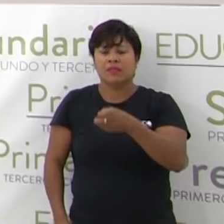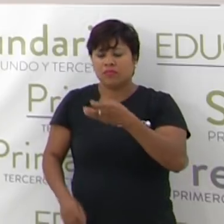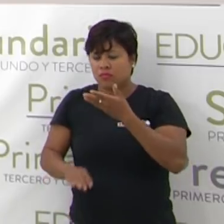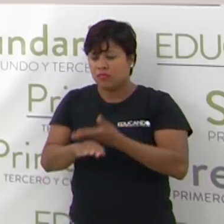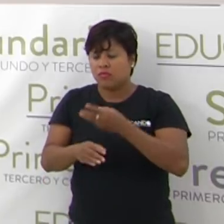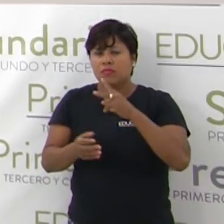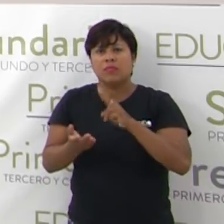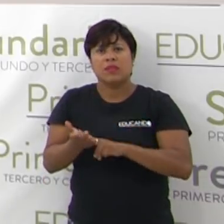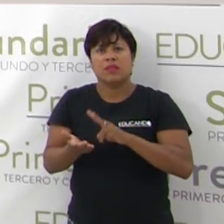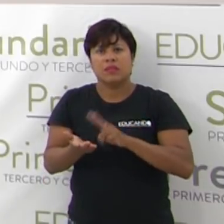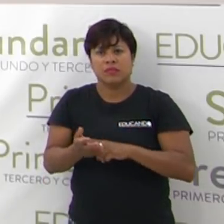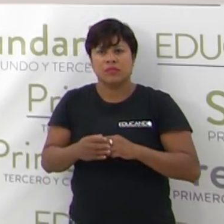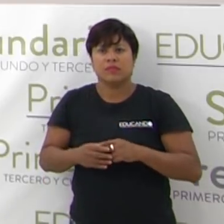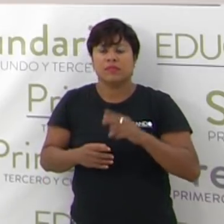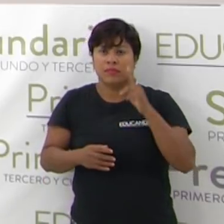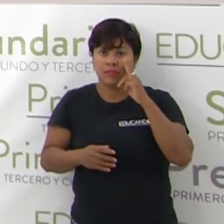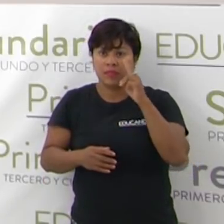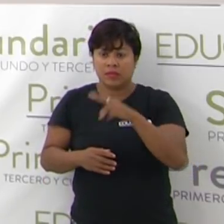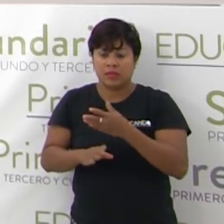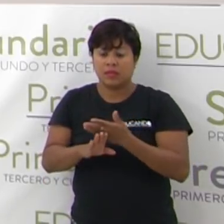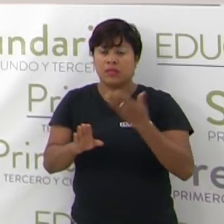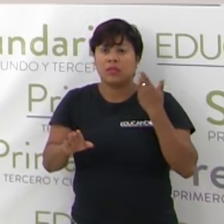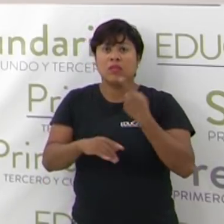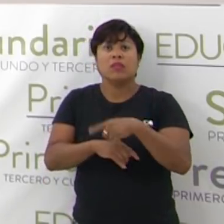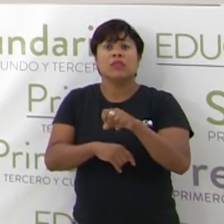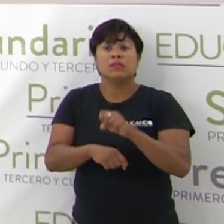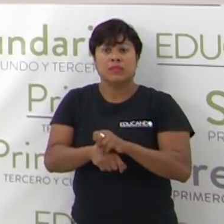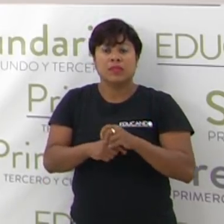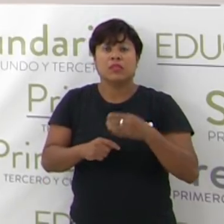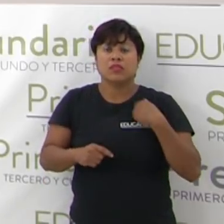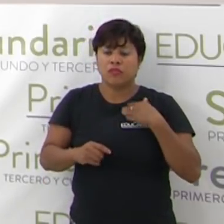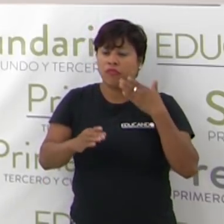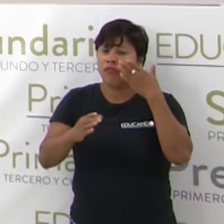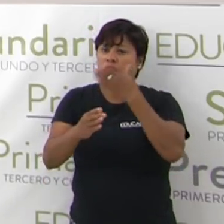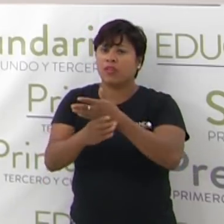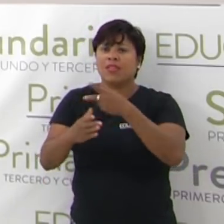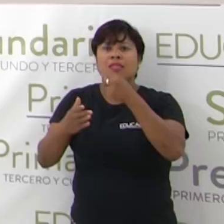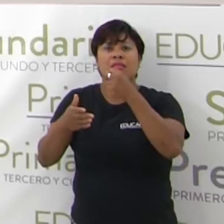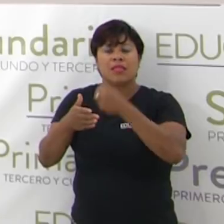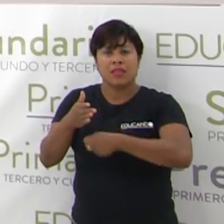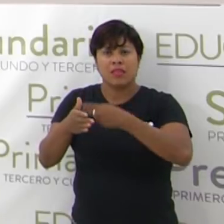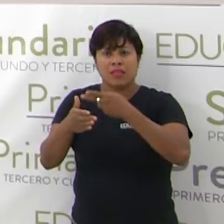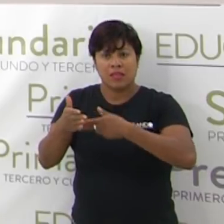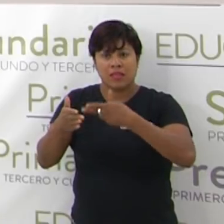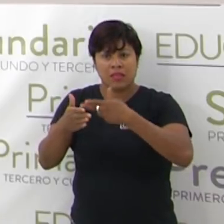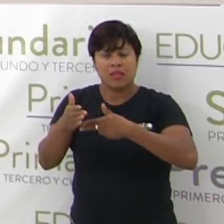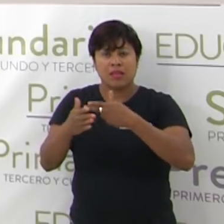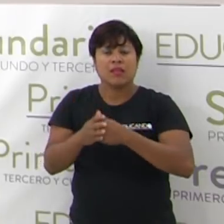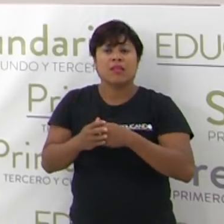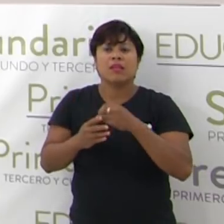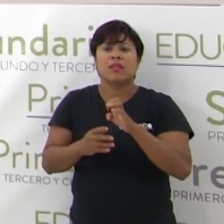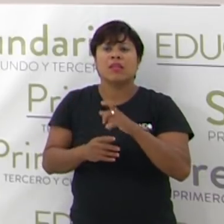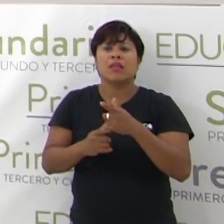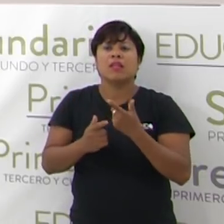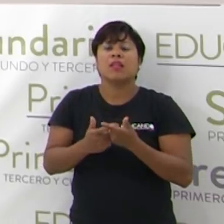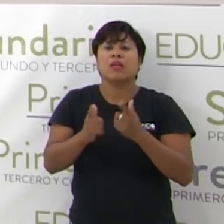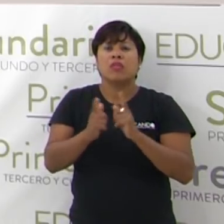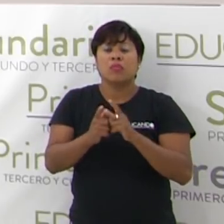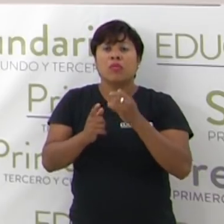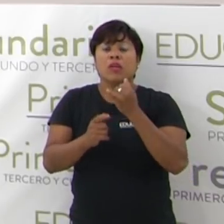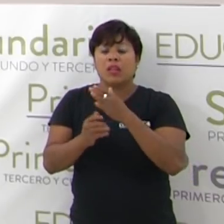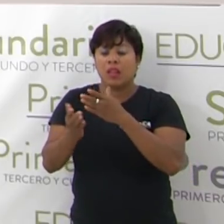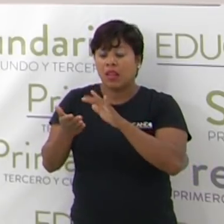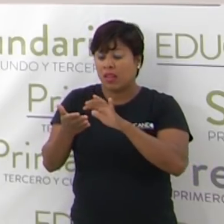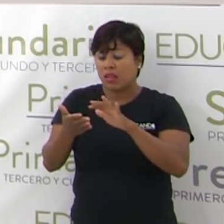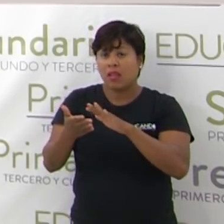valiosa. Fíjense que hace algunas semanas fui a un taller que se llamó precisamente el rumbo a la lectura, así se